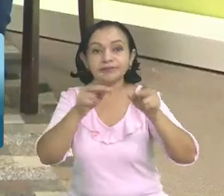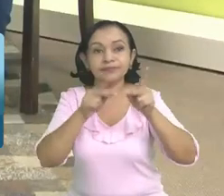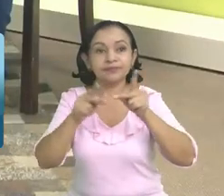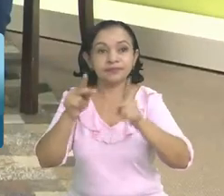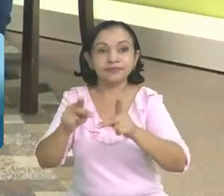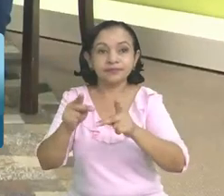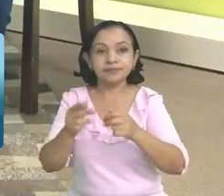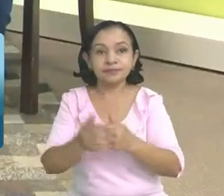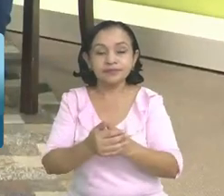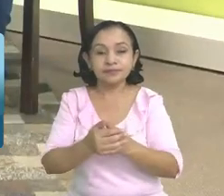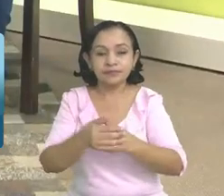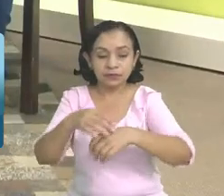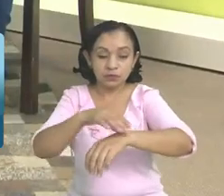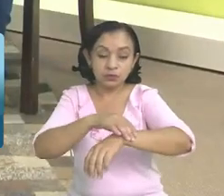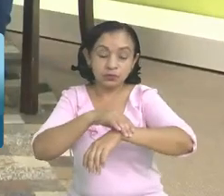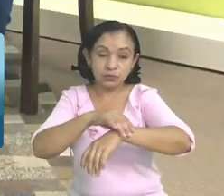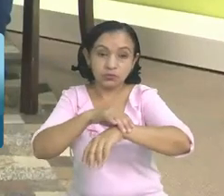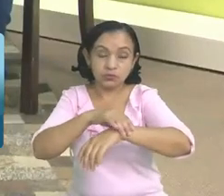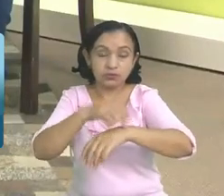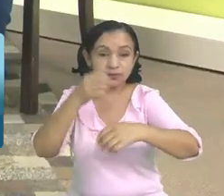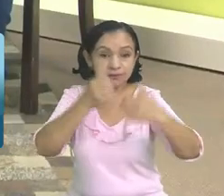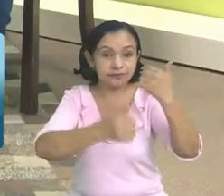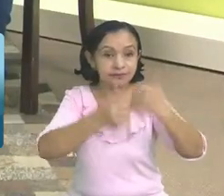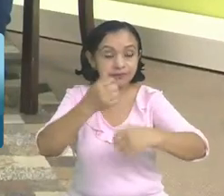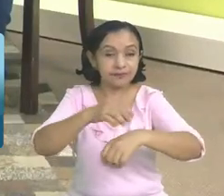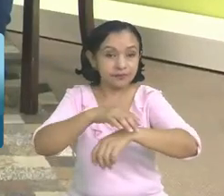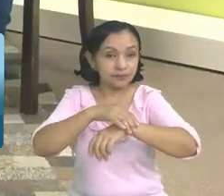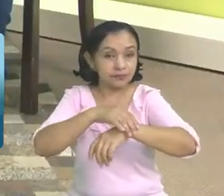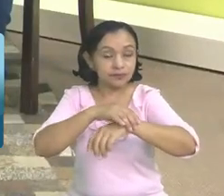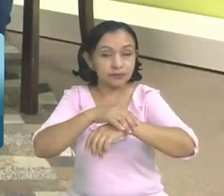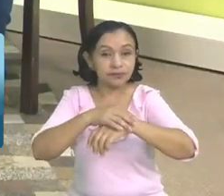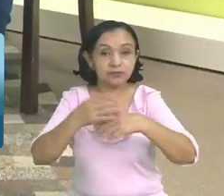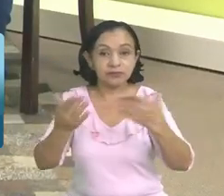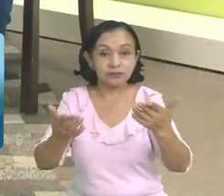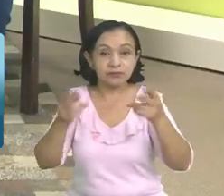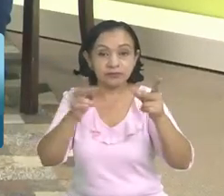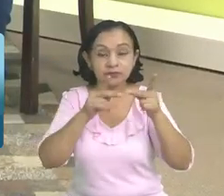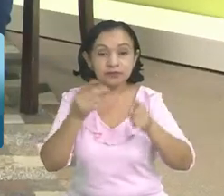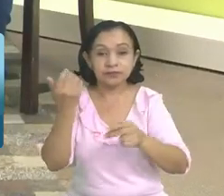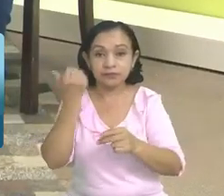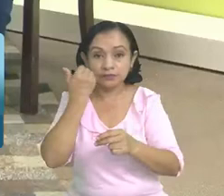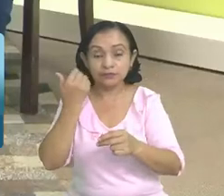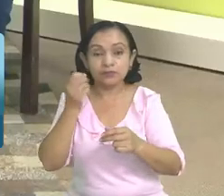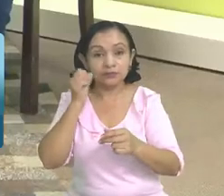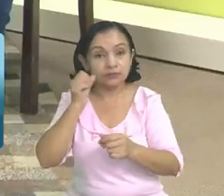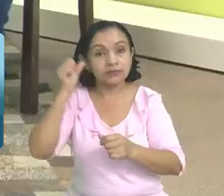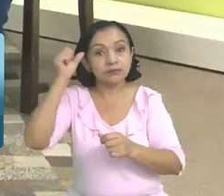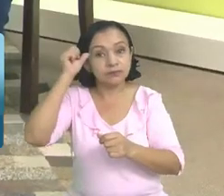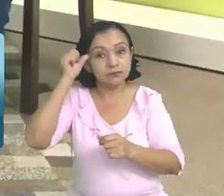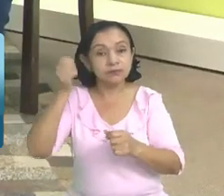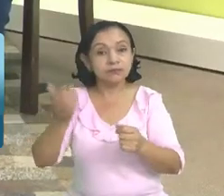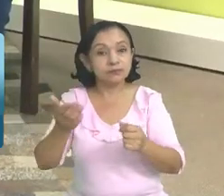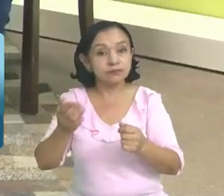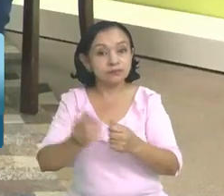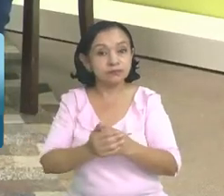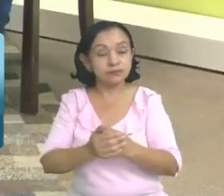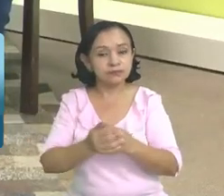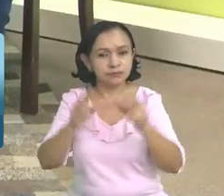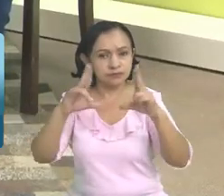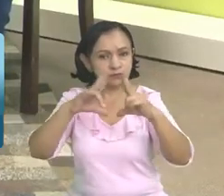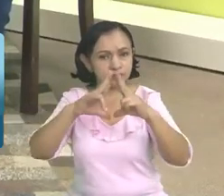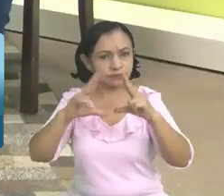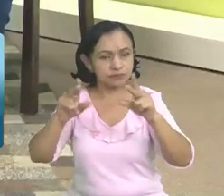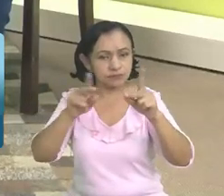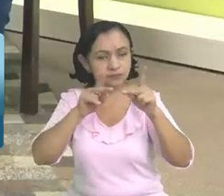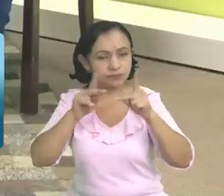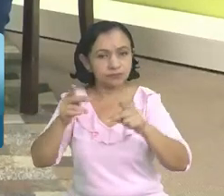tienen osteoporosis. Correcto. La osteoporosis es muy común, ¿verdad? En los pacientes, sí, ya adultos. Y se da mucho aquí en Nicaragua, pacientes